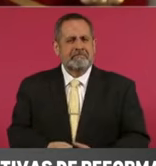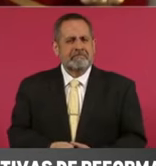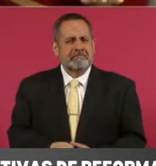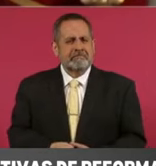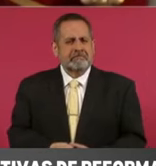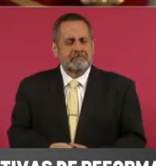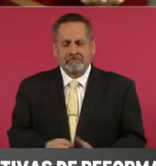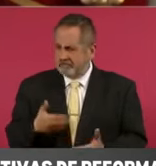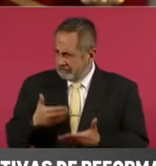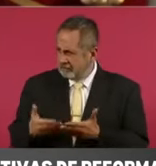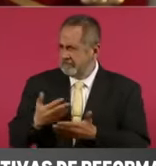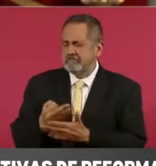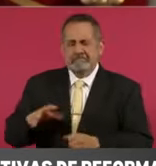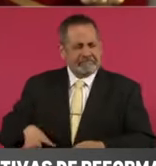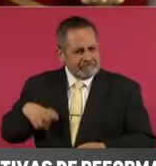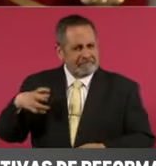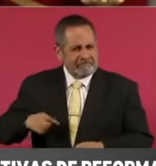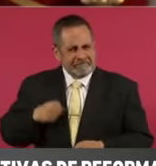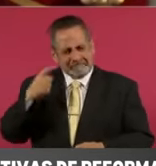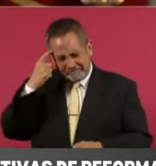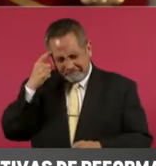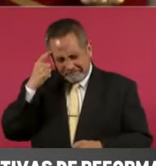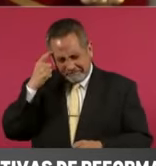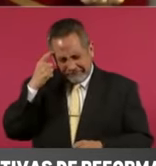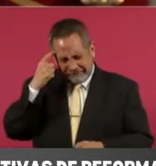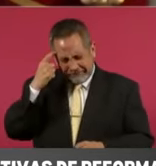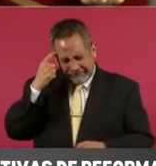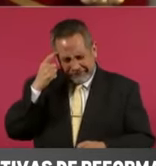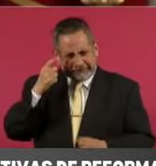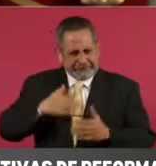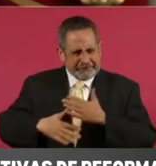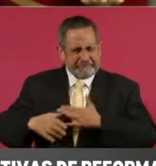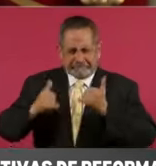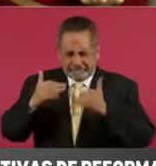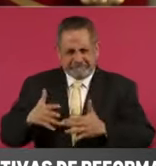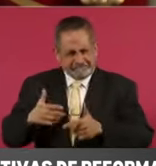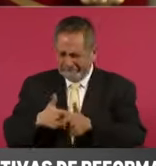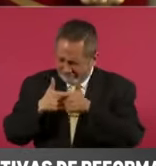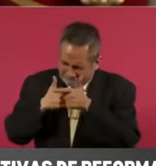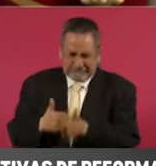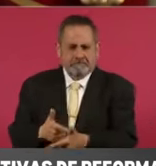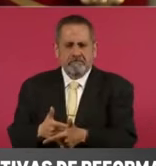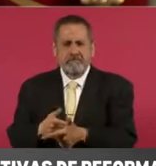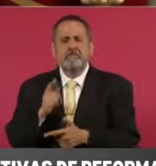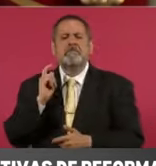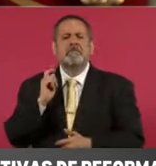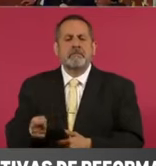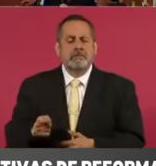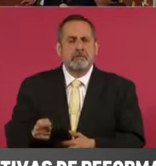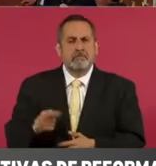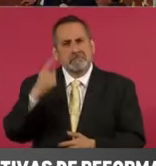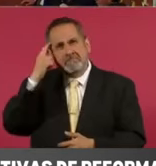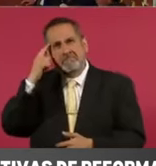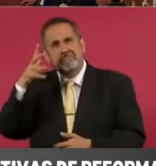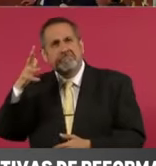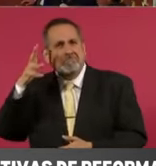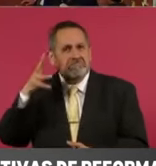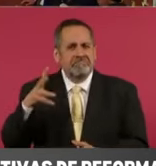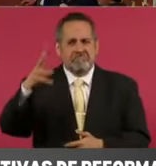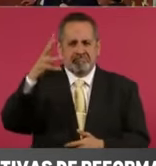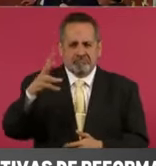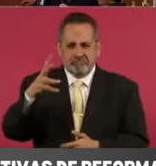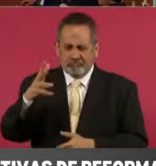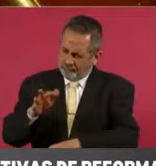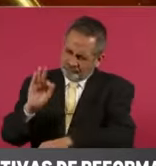de la actualidad, fatigas de hoy, significan construir